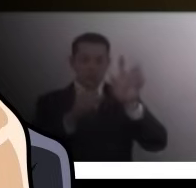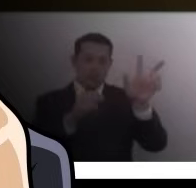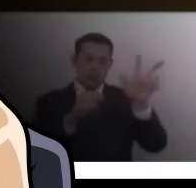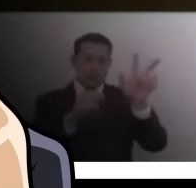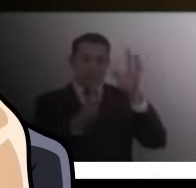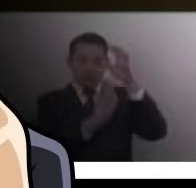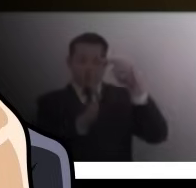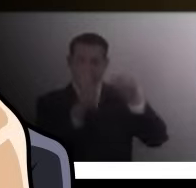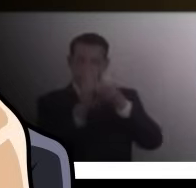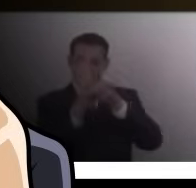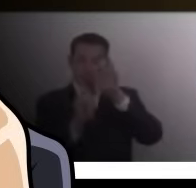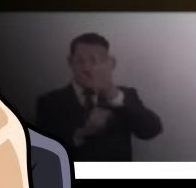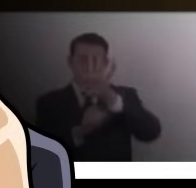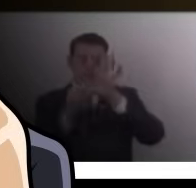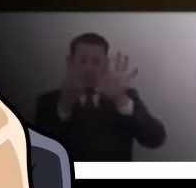58.3 menos